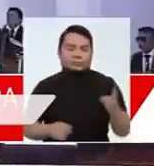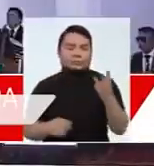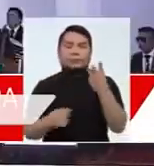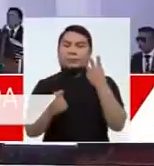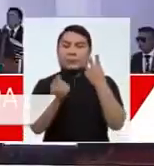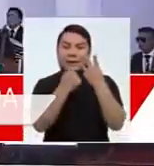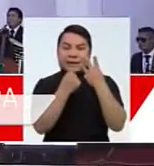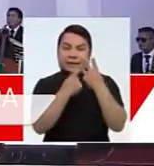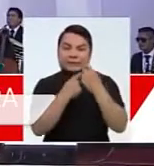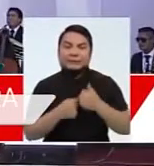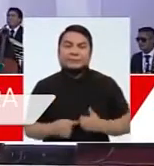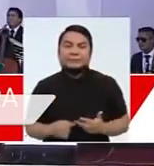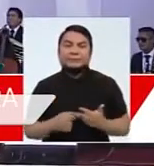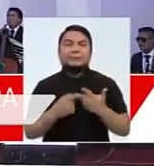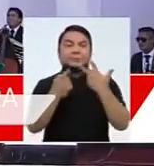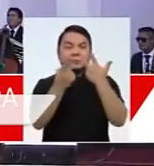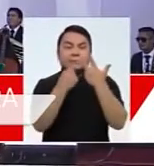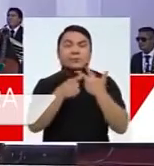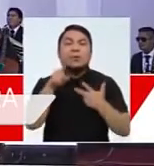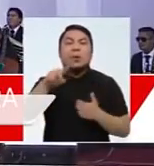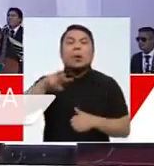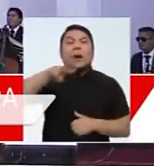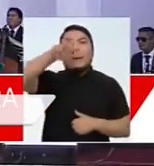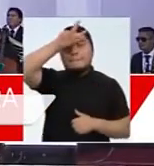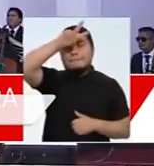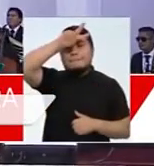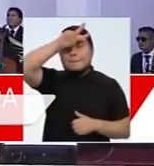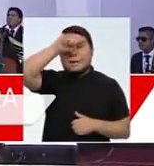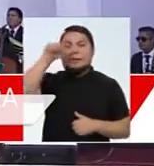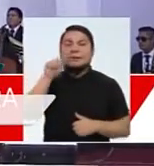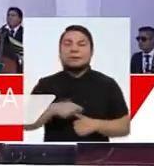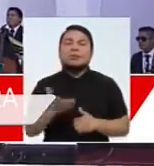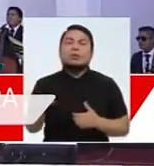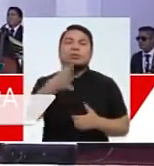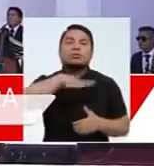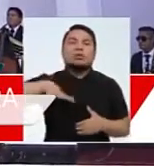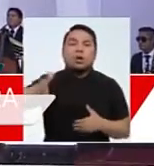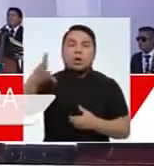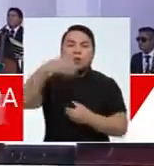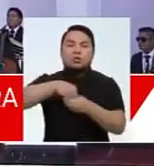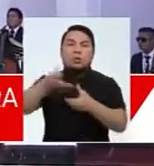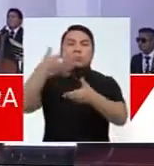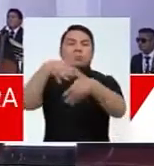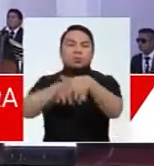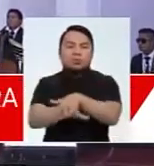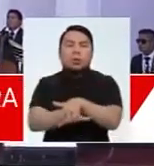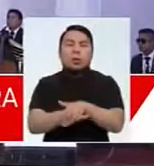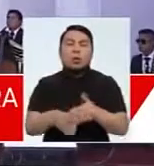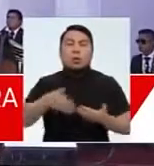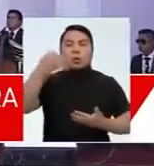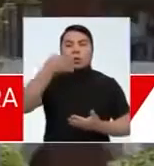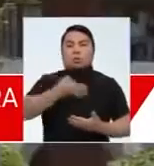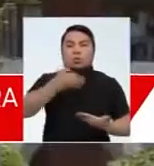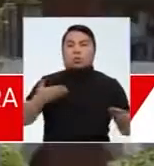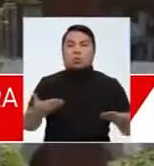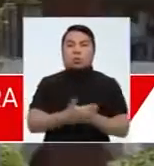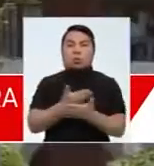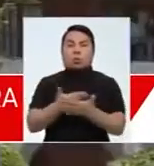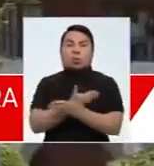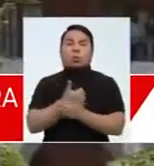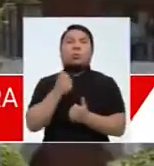3, por un país integrado, moderno y